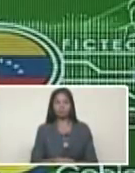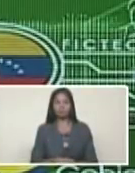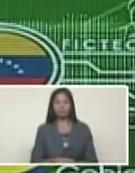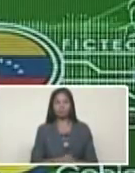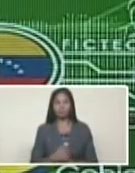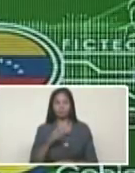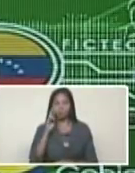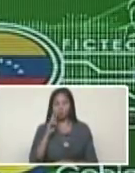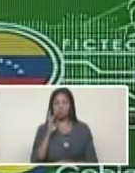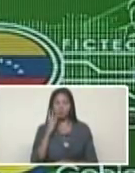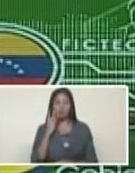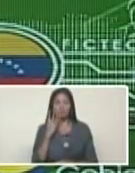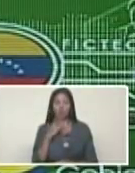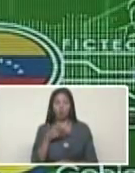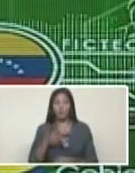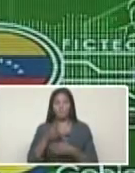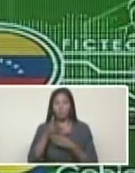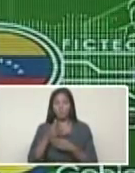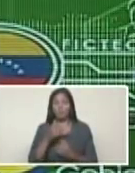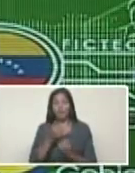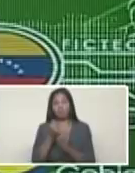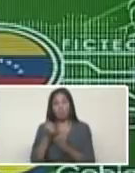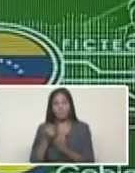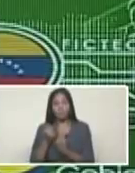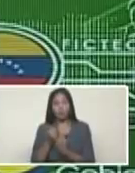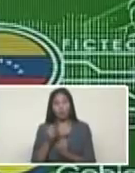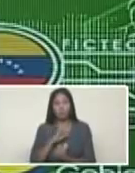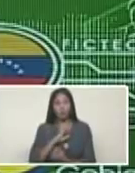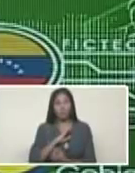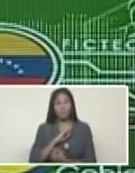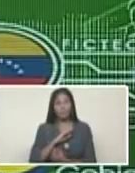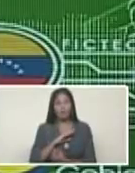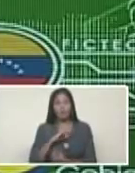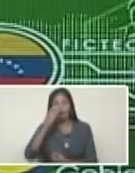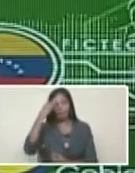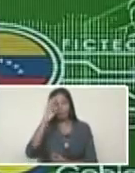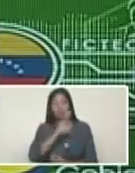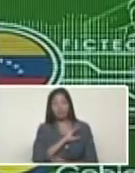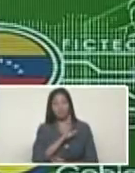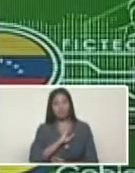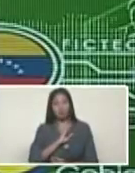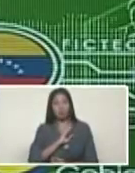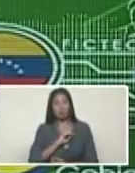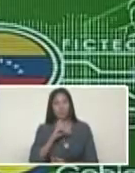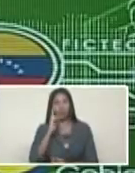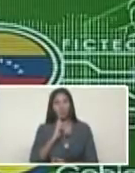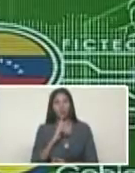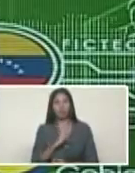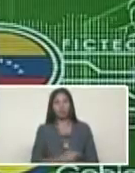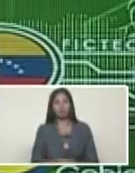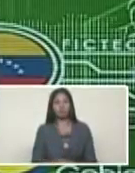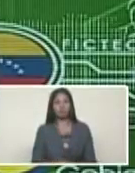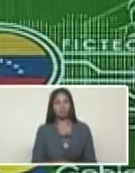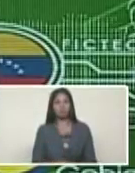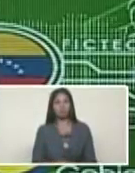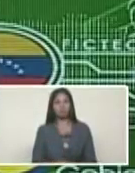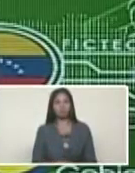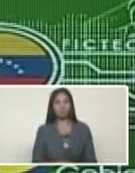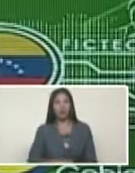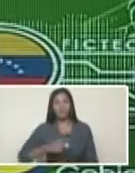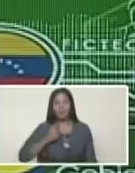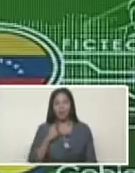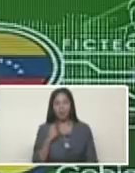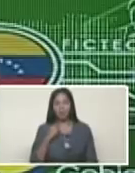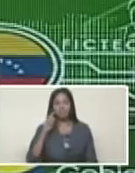esa subametralladora puede ser un arma de apoyo para la Milicia Nacional Bolivariana, para la Policía